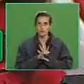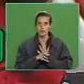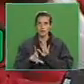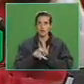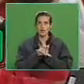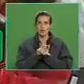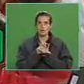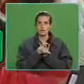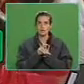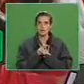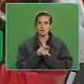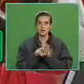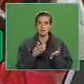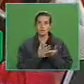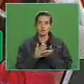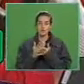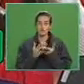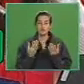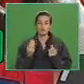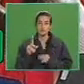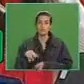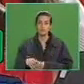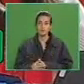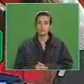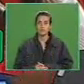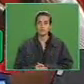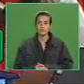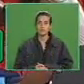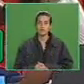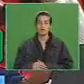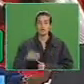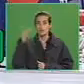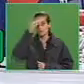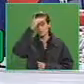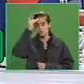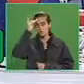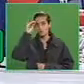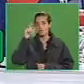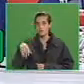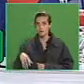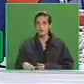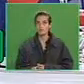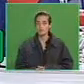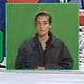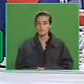las leyes, estudiosa también. El compañero Diosdado Cabello, primer